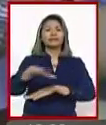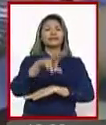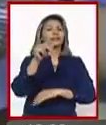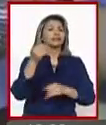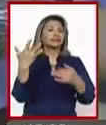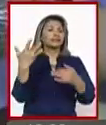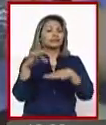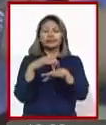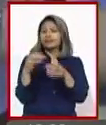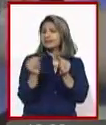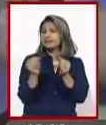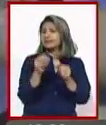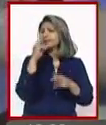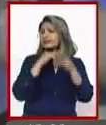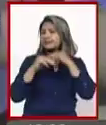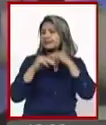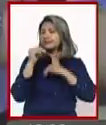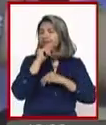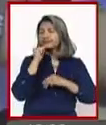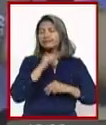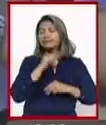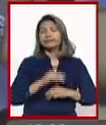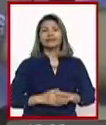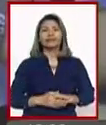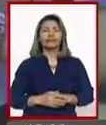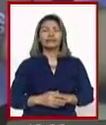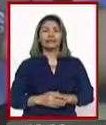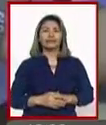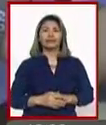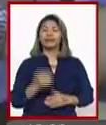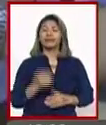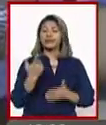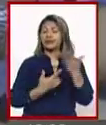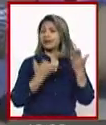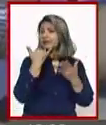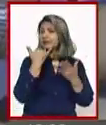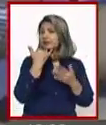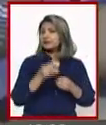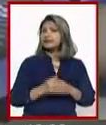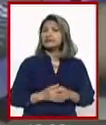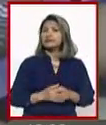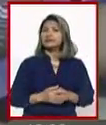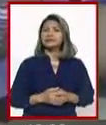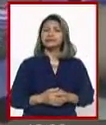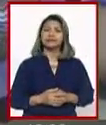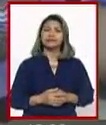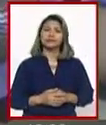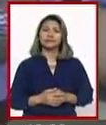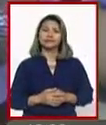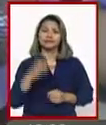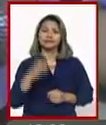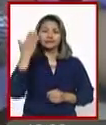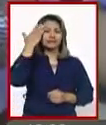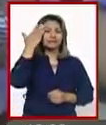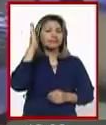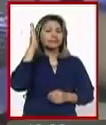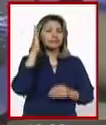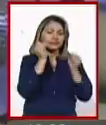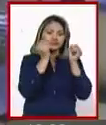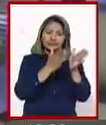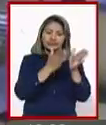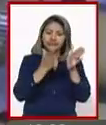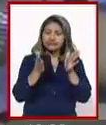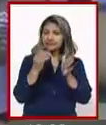hay espacio para mí es un mentiroso, es un mentiroso. Lo que pasa es que no saben organizarse.